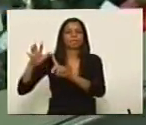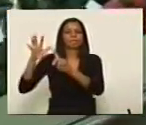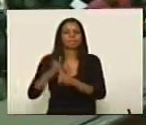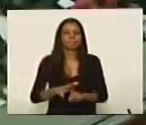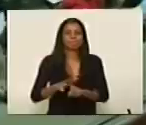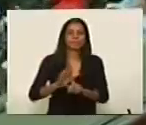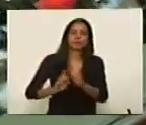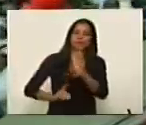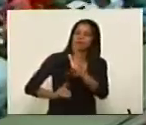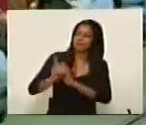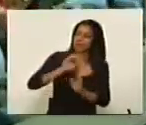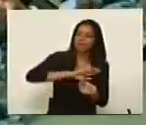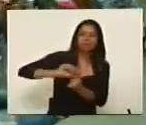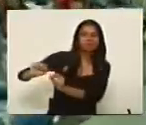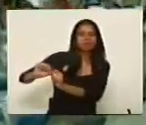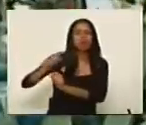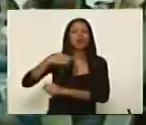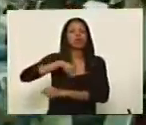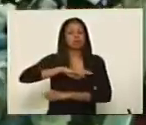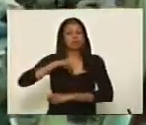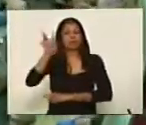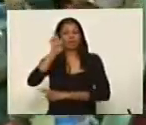contra las finanzas y las cuentas de la República.